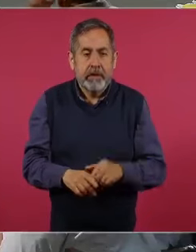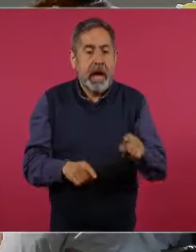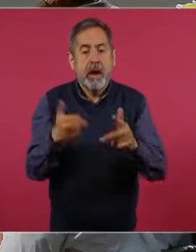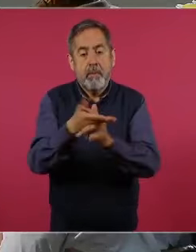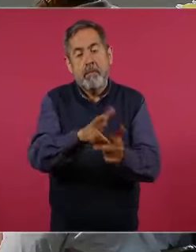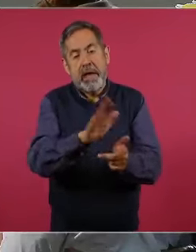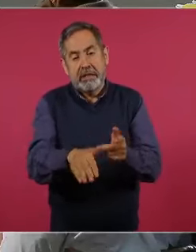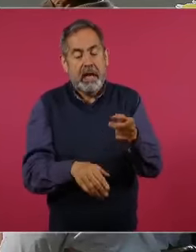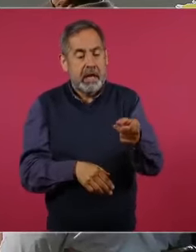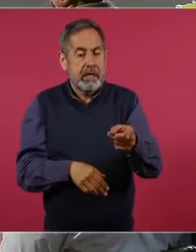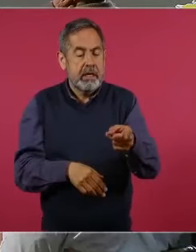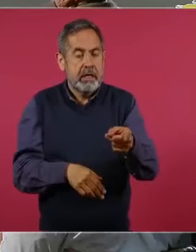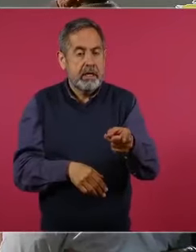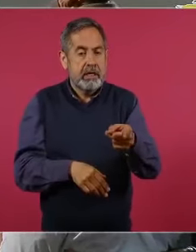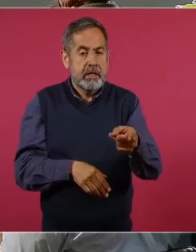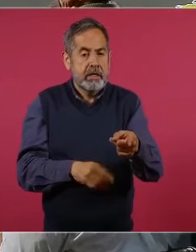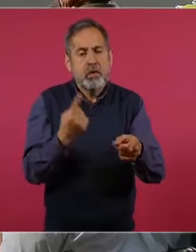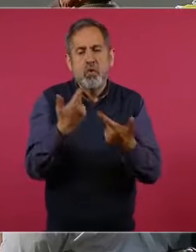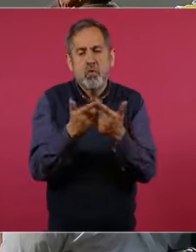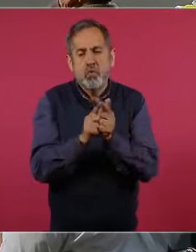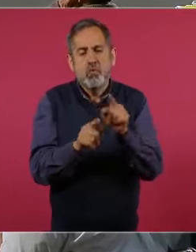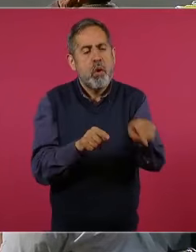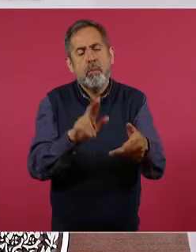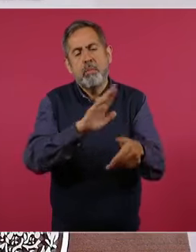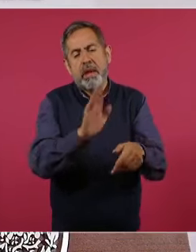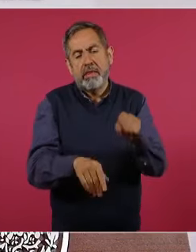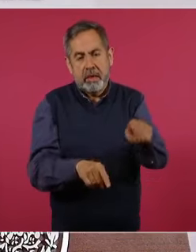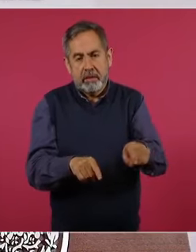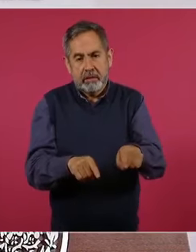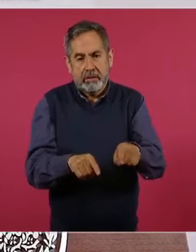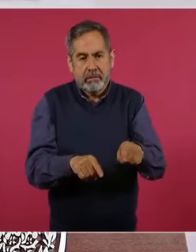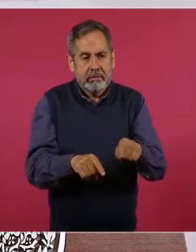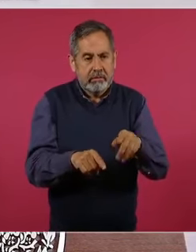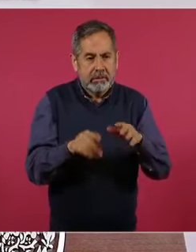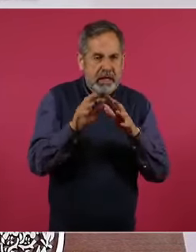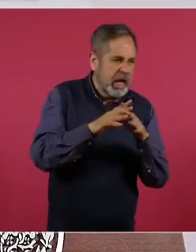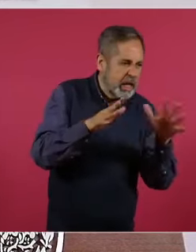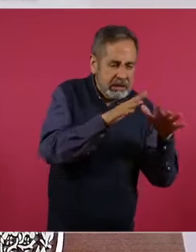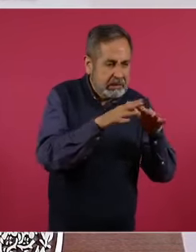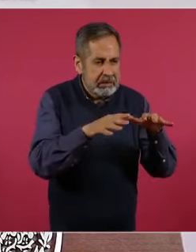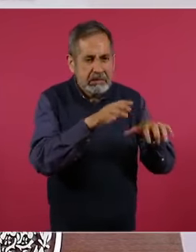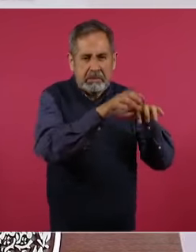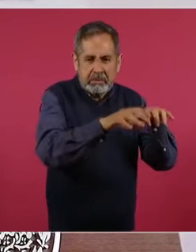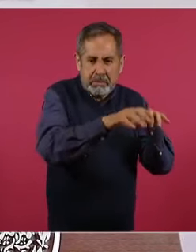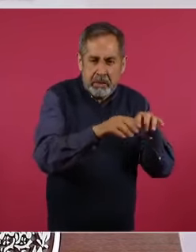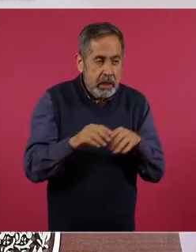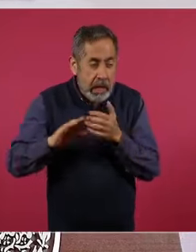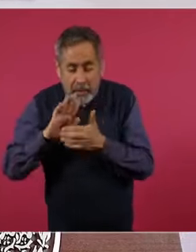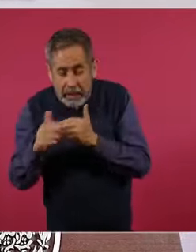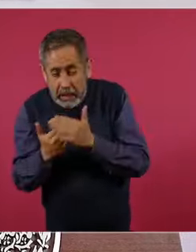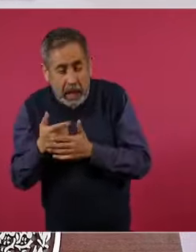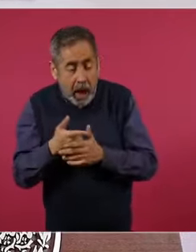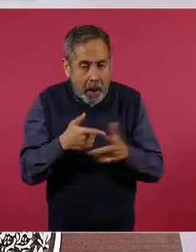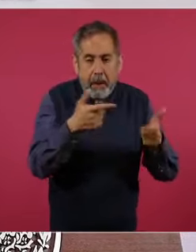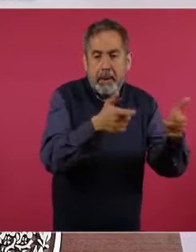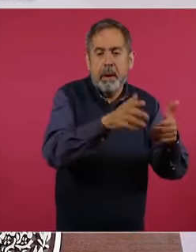asesinaron a un grupo en un campamento. Eso fue ayer en la mañana.